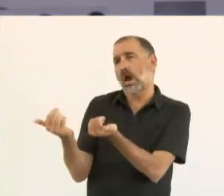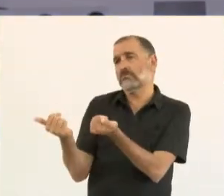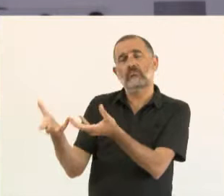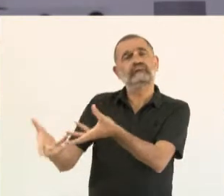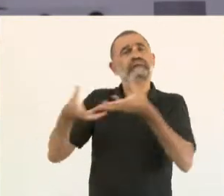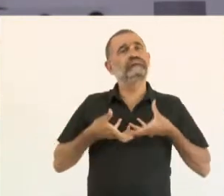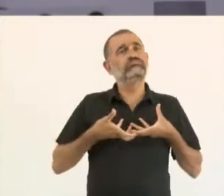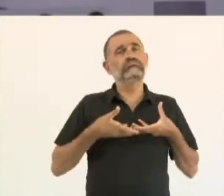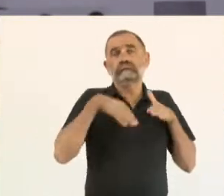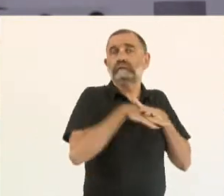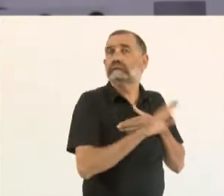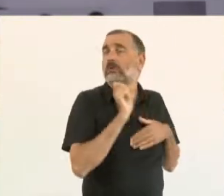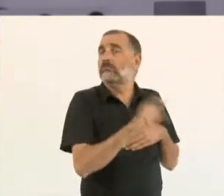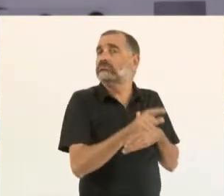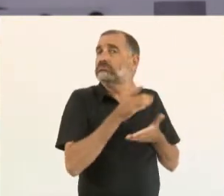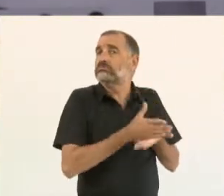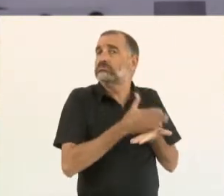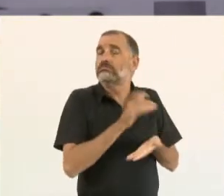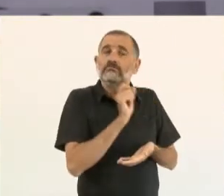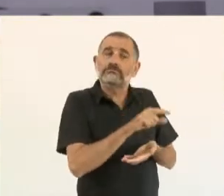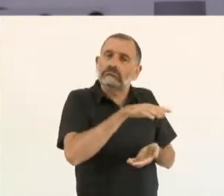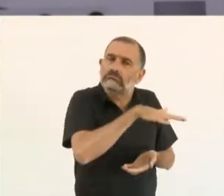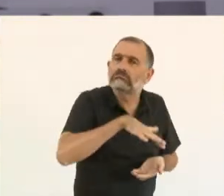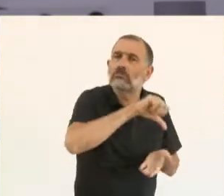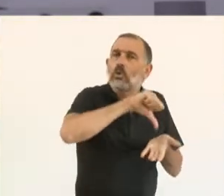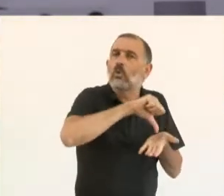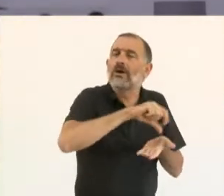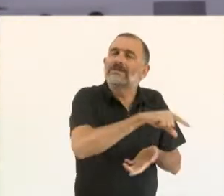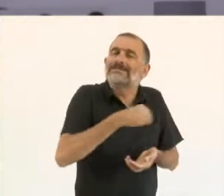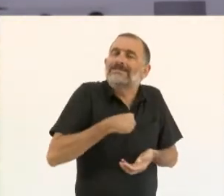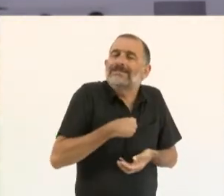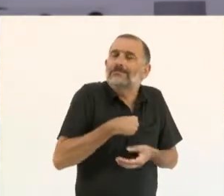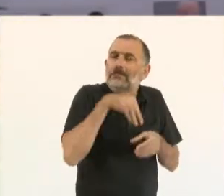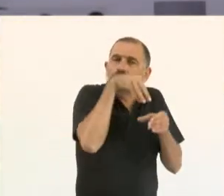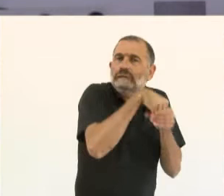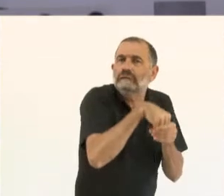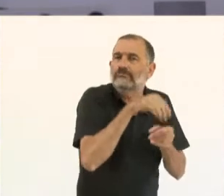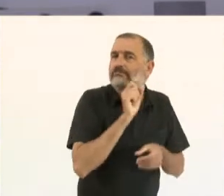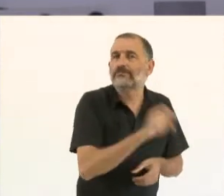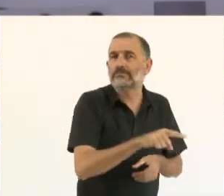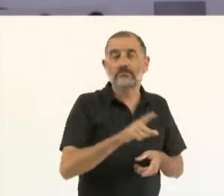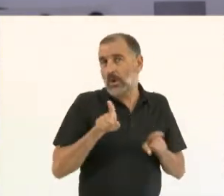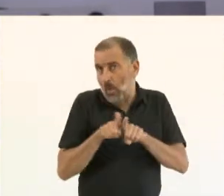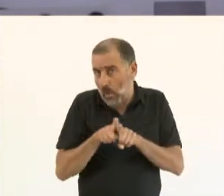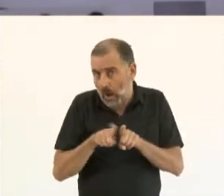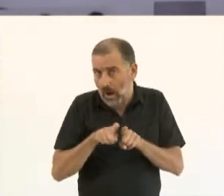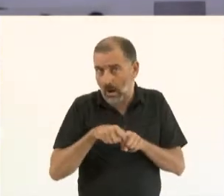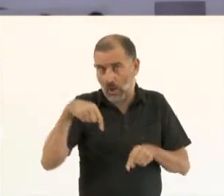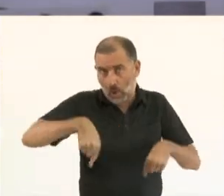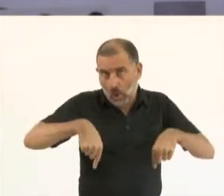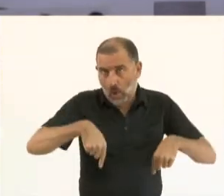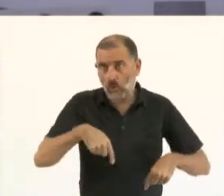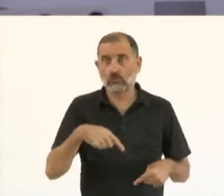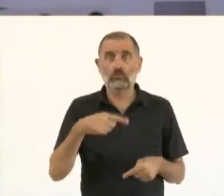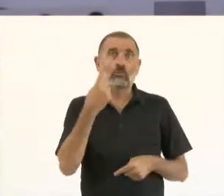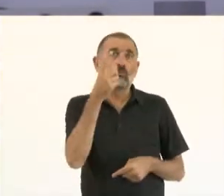corresponda según su sentimiento, ¿no? Como si fuera un resto actual que aparezca, sucedería lo